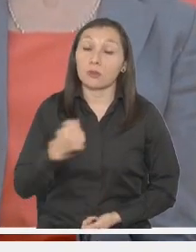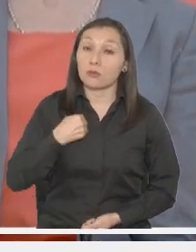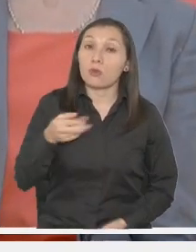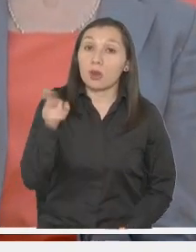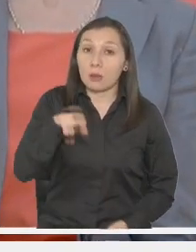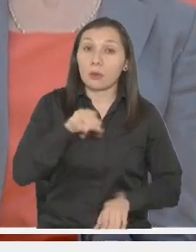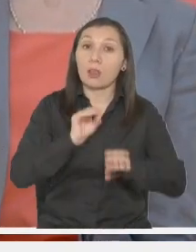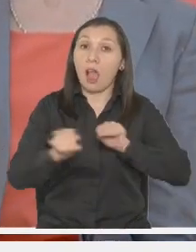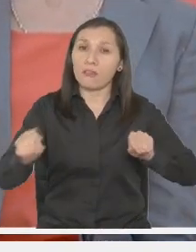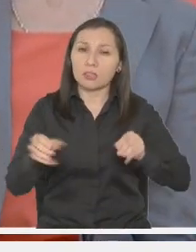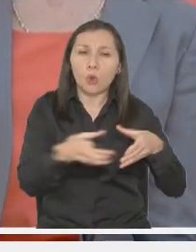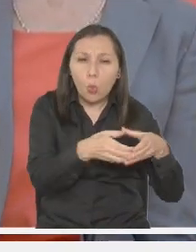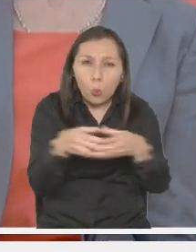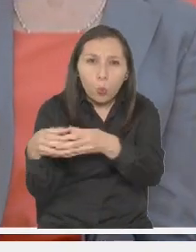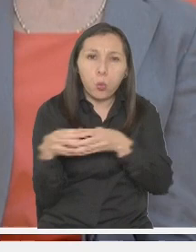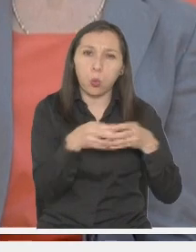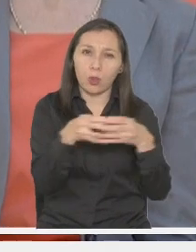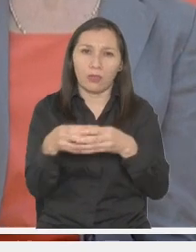Insisto en el llamado a la unidad.